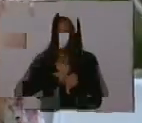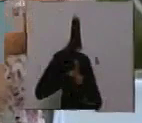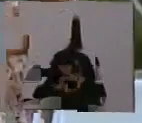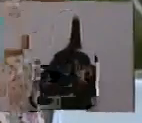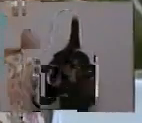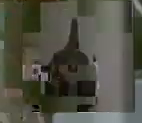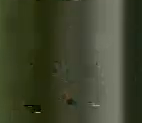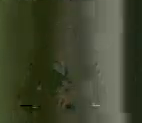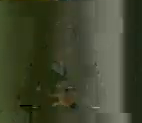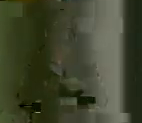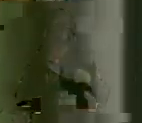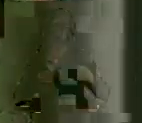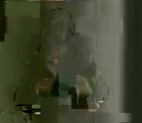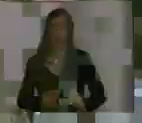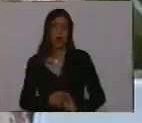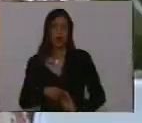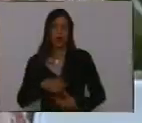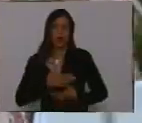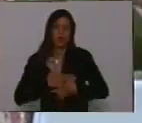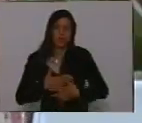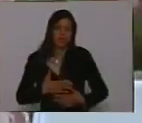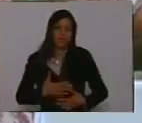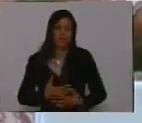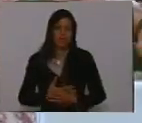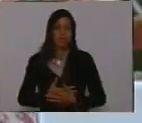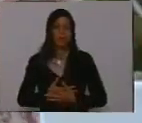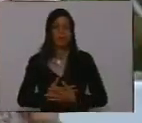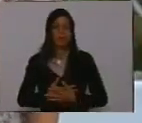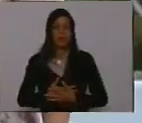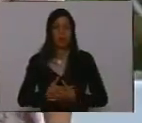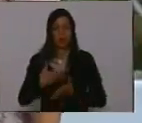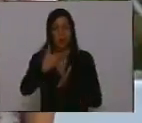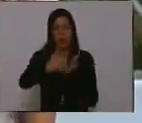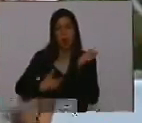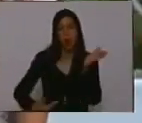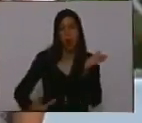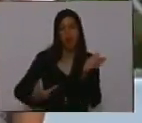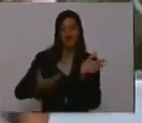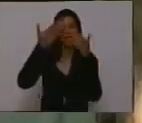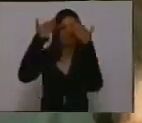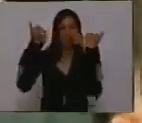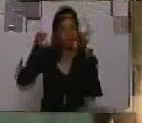también por razones de corazón hace falta olvidarnos del papel por un minuto.